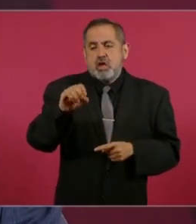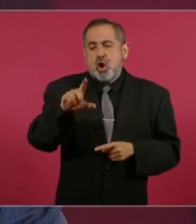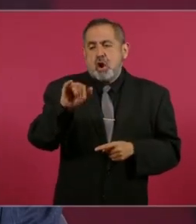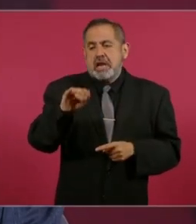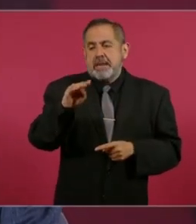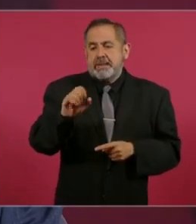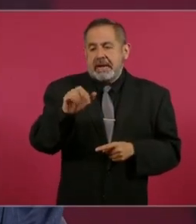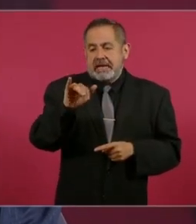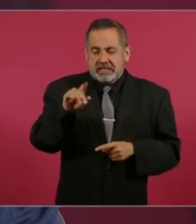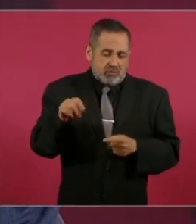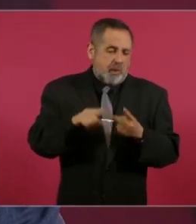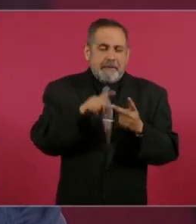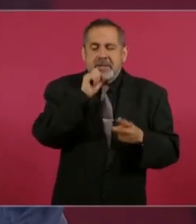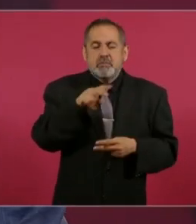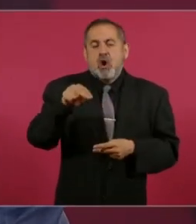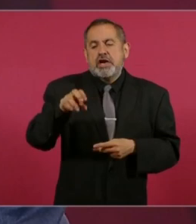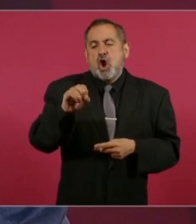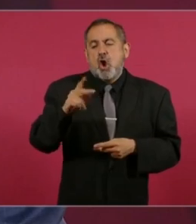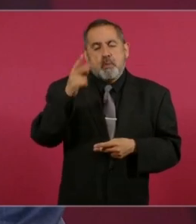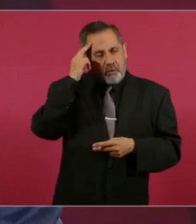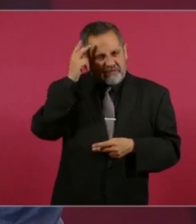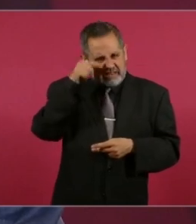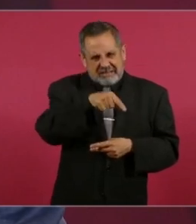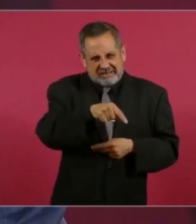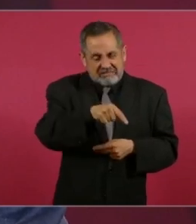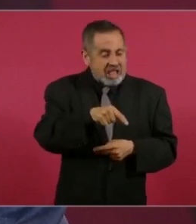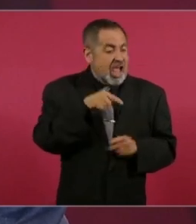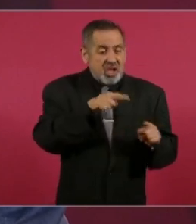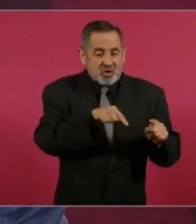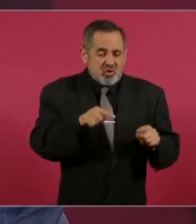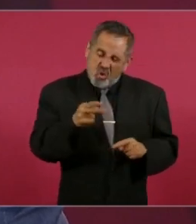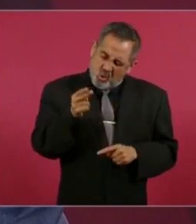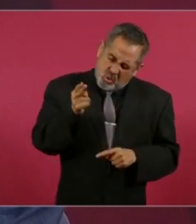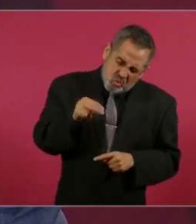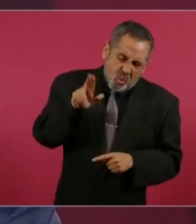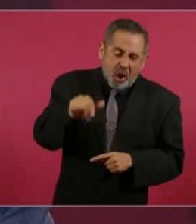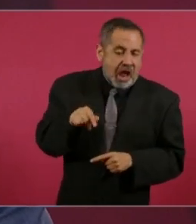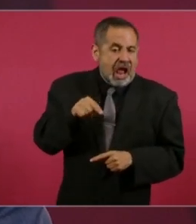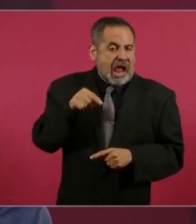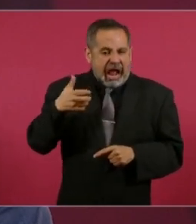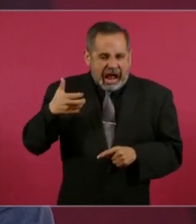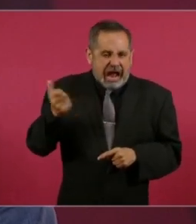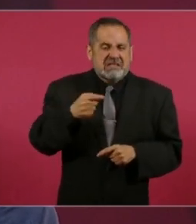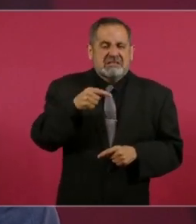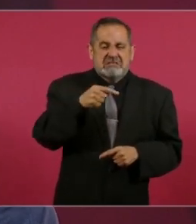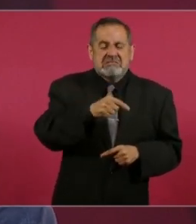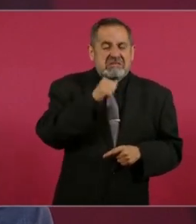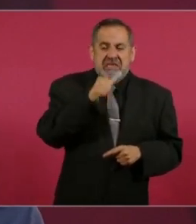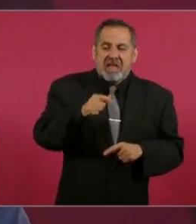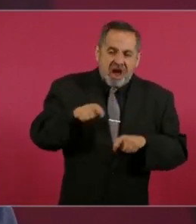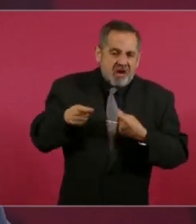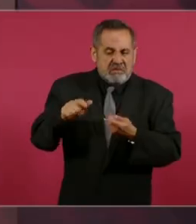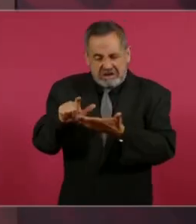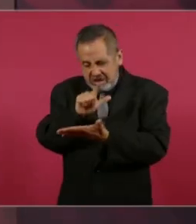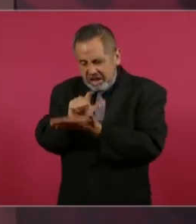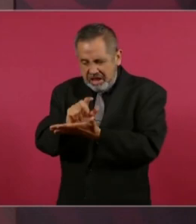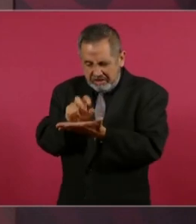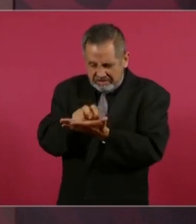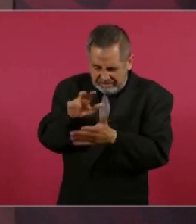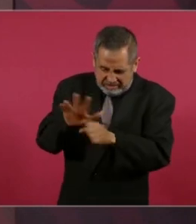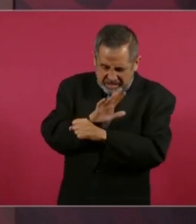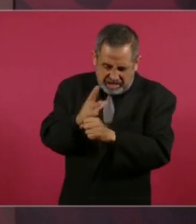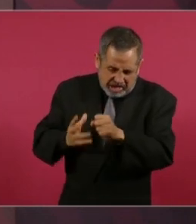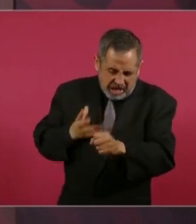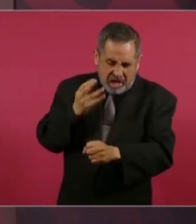o neoporfirismo, nunca llevaron a cabo una reforma a